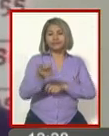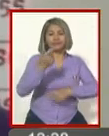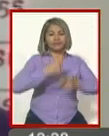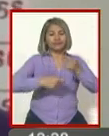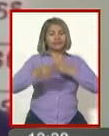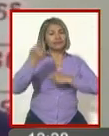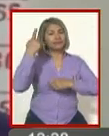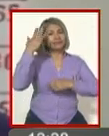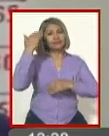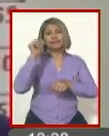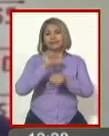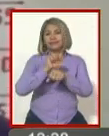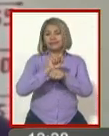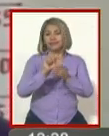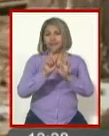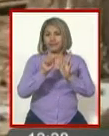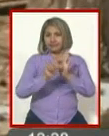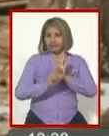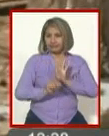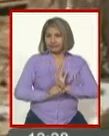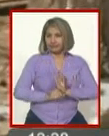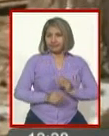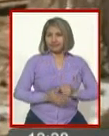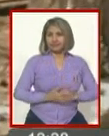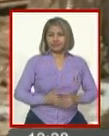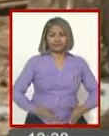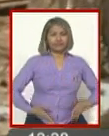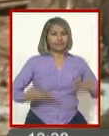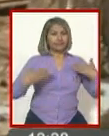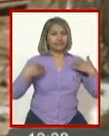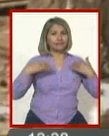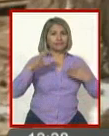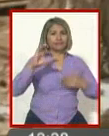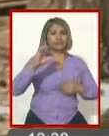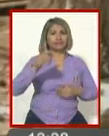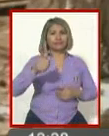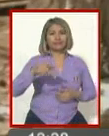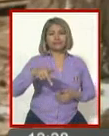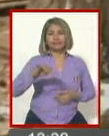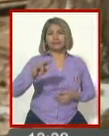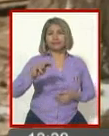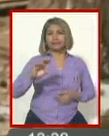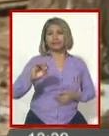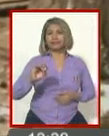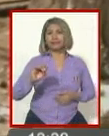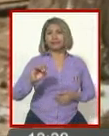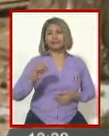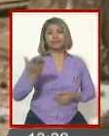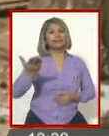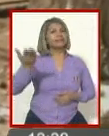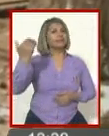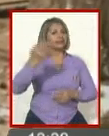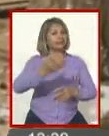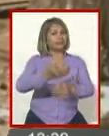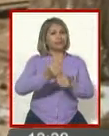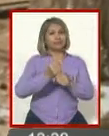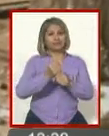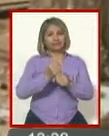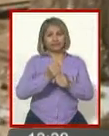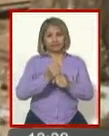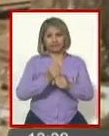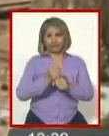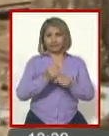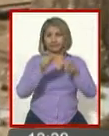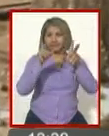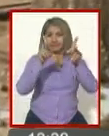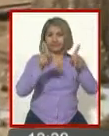de personas con fines de explotación sexual. Eran oriundas de Capinota y ya con anterioridad habrían sido captadas